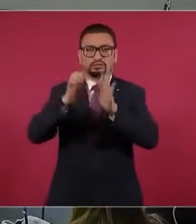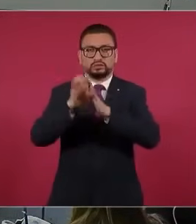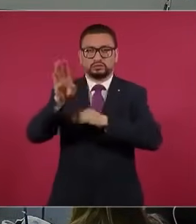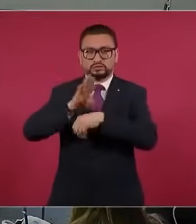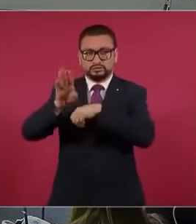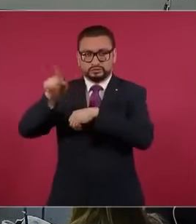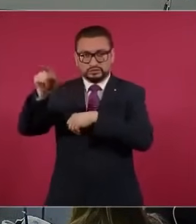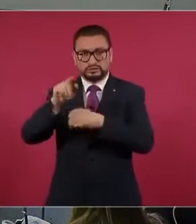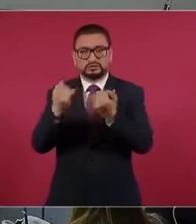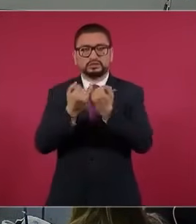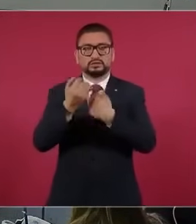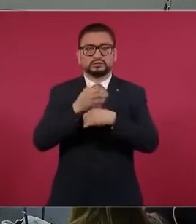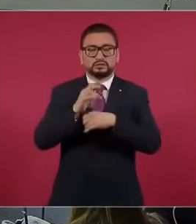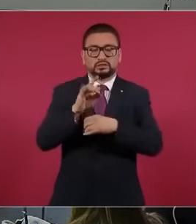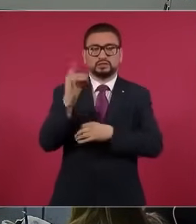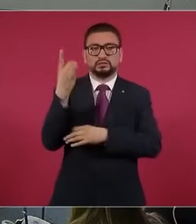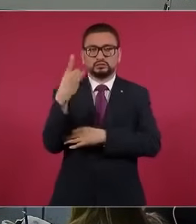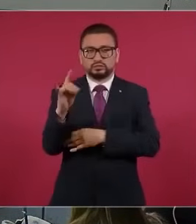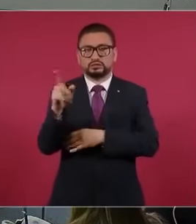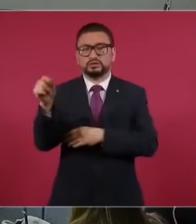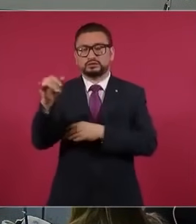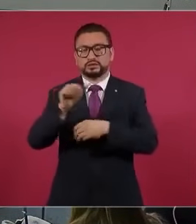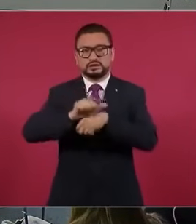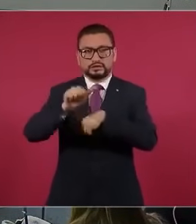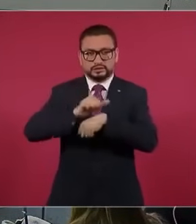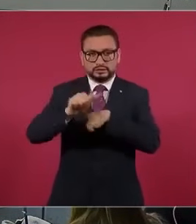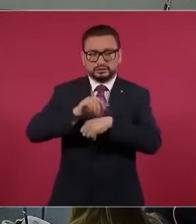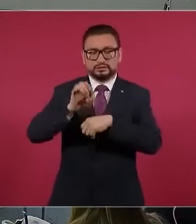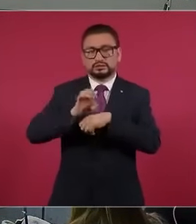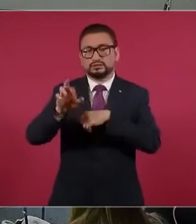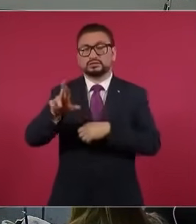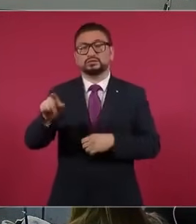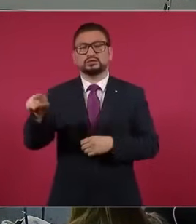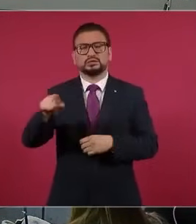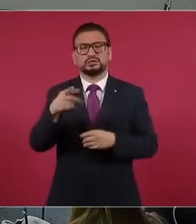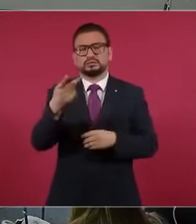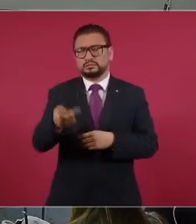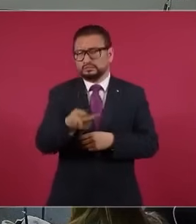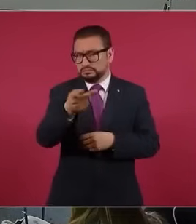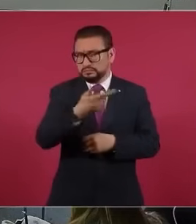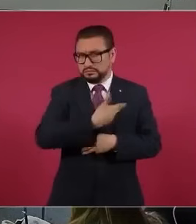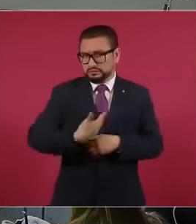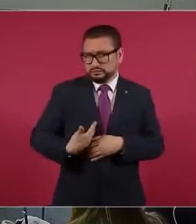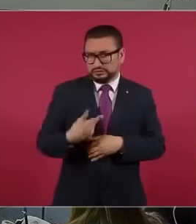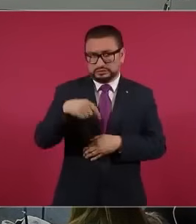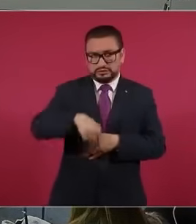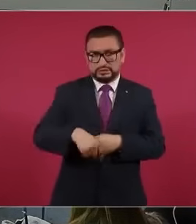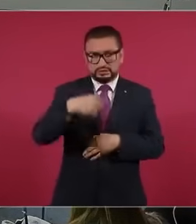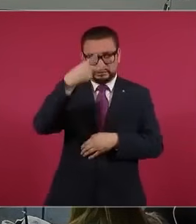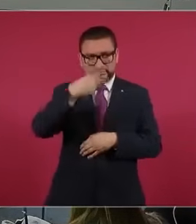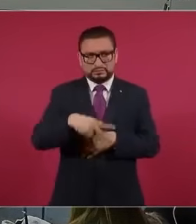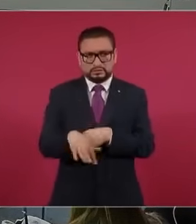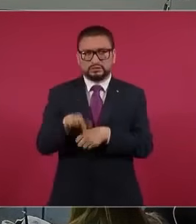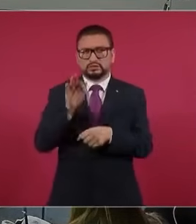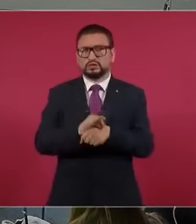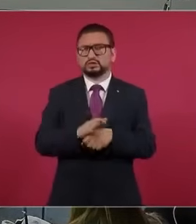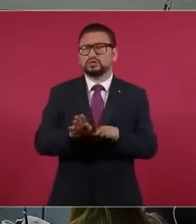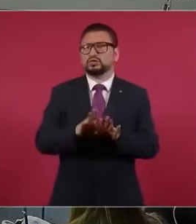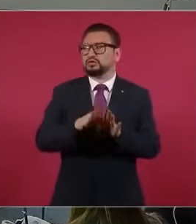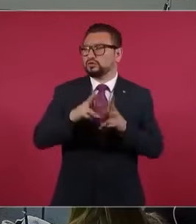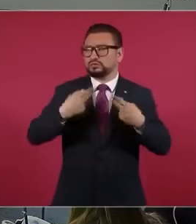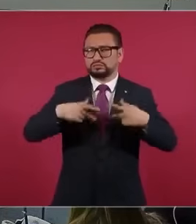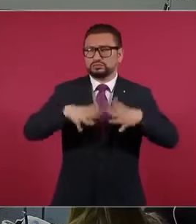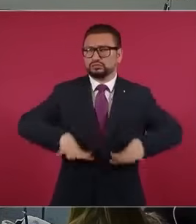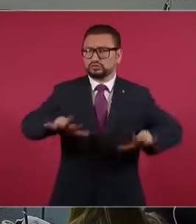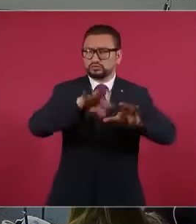Brasil, está el caso de Bolivia, también Argentina, Ecuador. Presidente, pues, ¿cómo defender esta voluntad